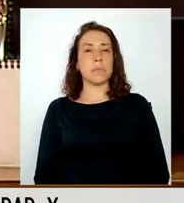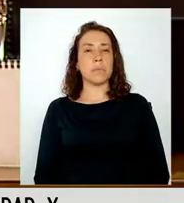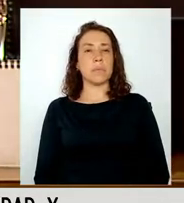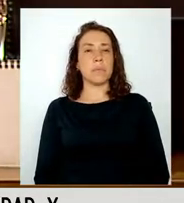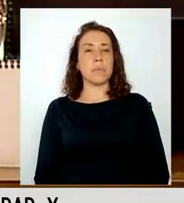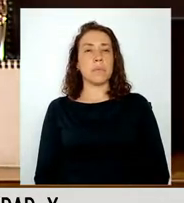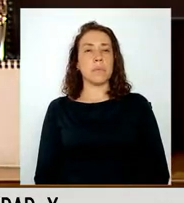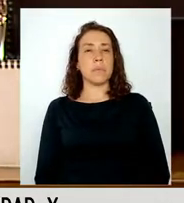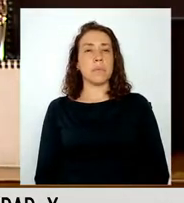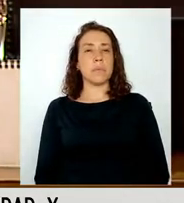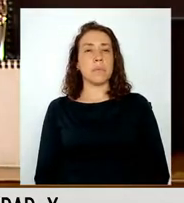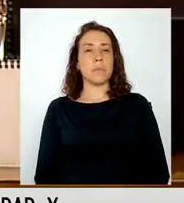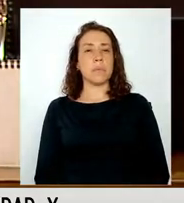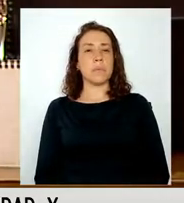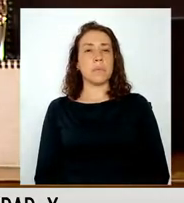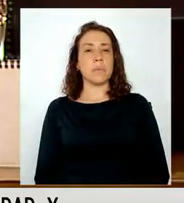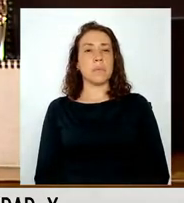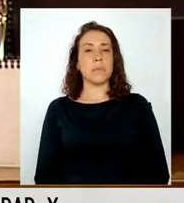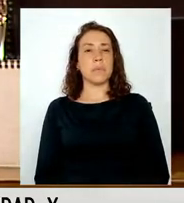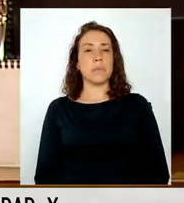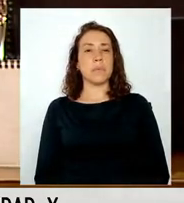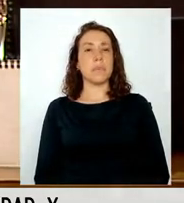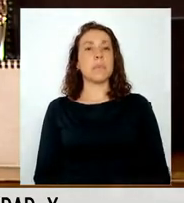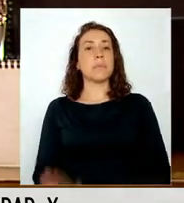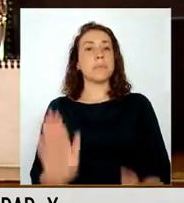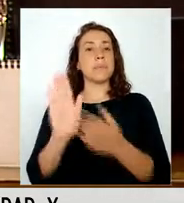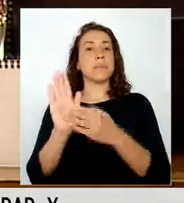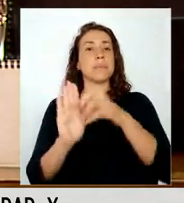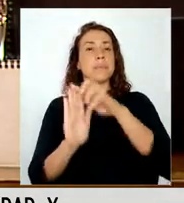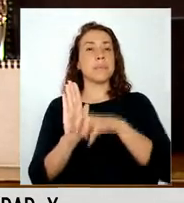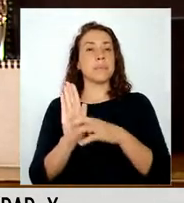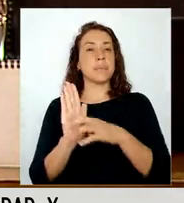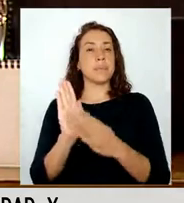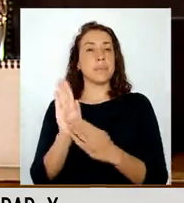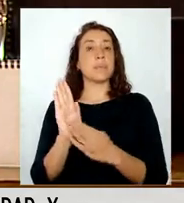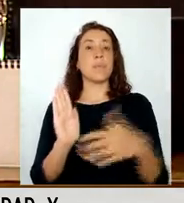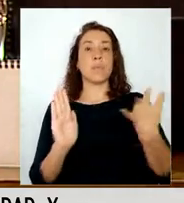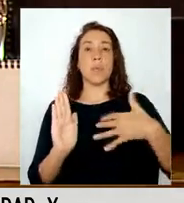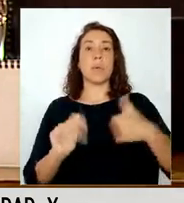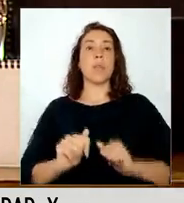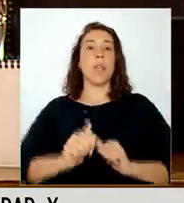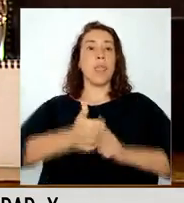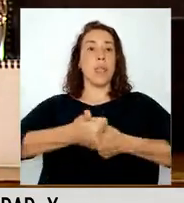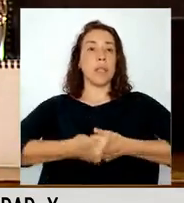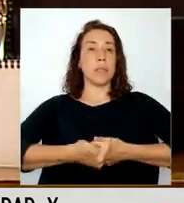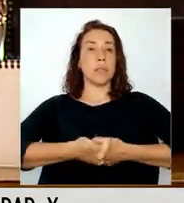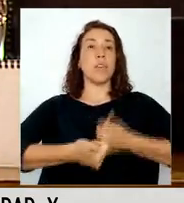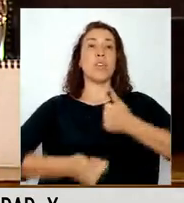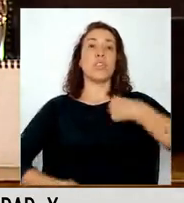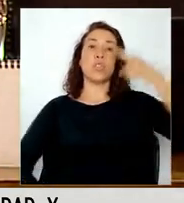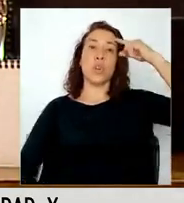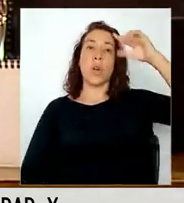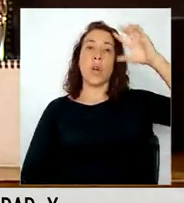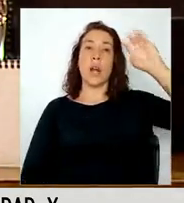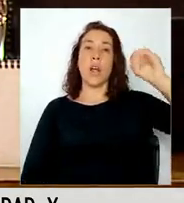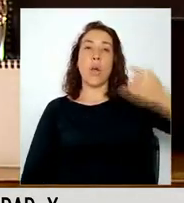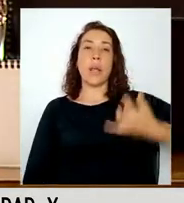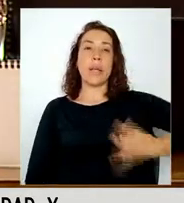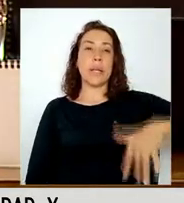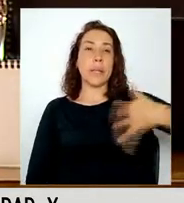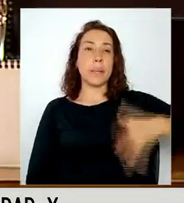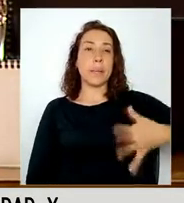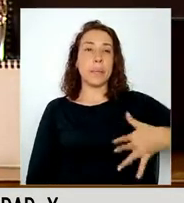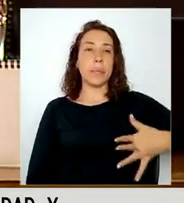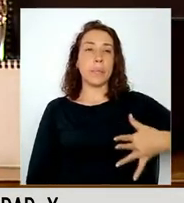presidente este proyecto es un gran desafío creo que es importante Elevar los